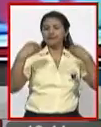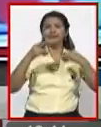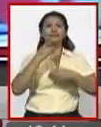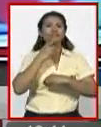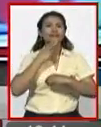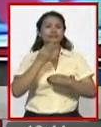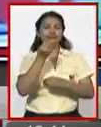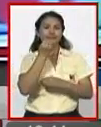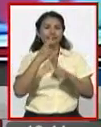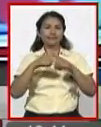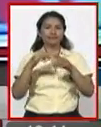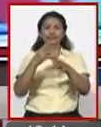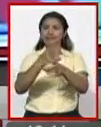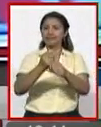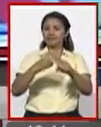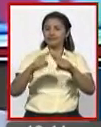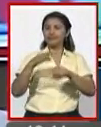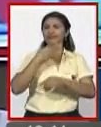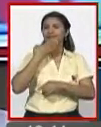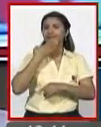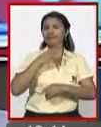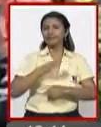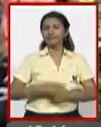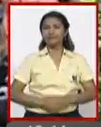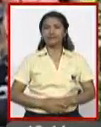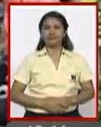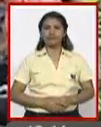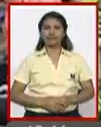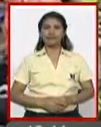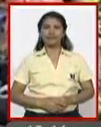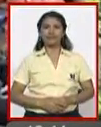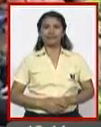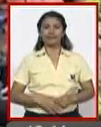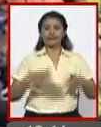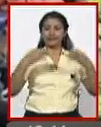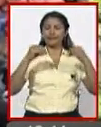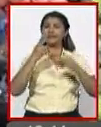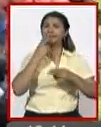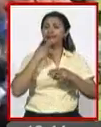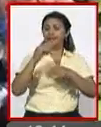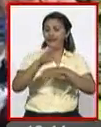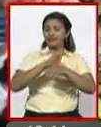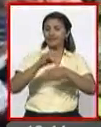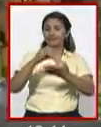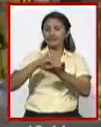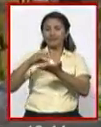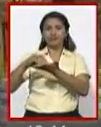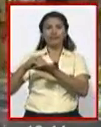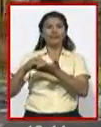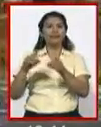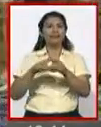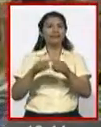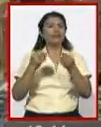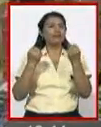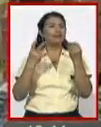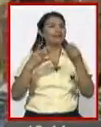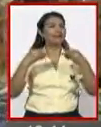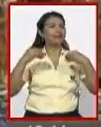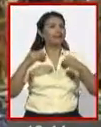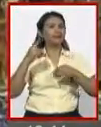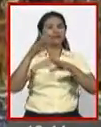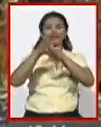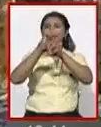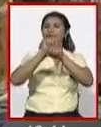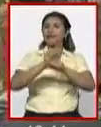dulces y comestibles. Decomisaron varios en mal estado. La venta de dulces, chocolates y galletas se intensifica en estas fechas por